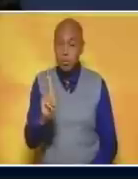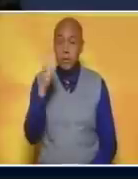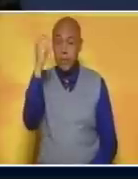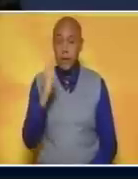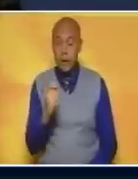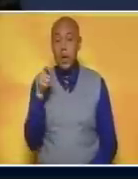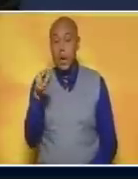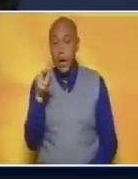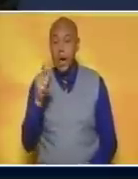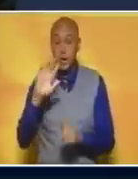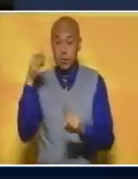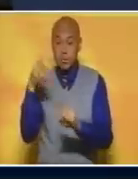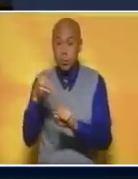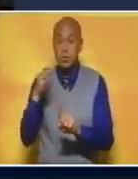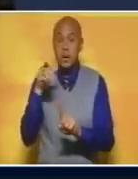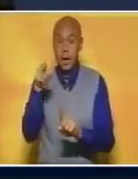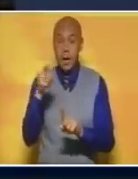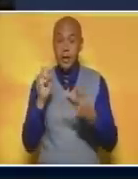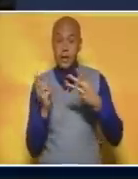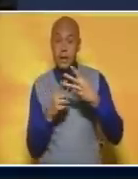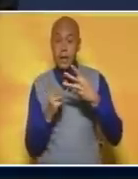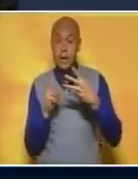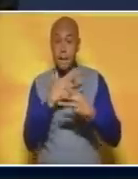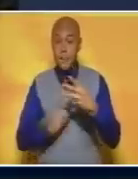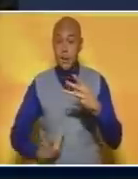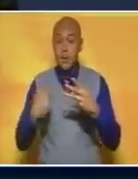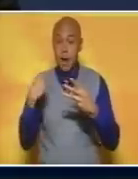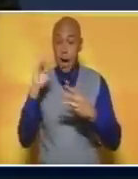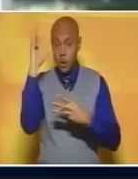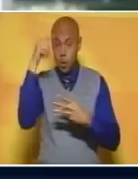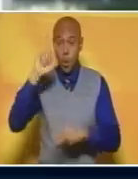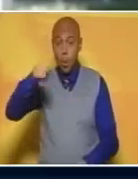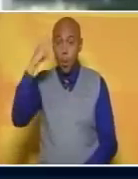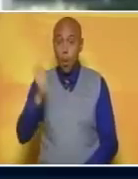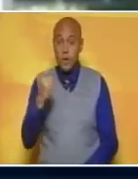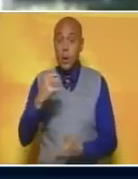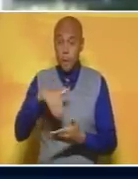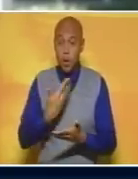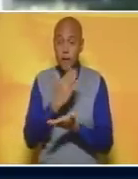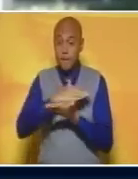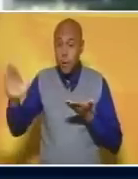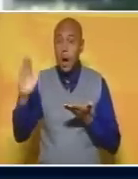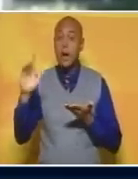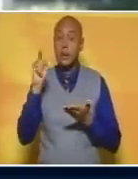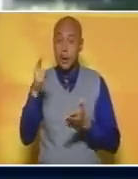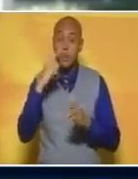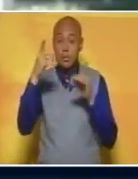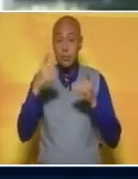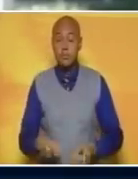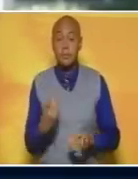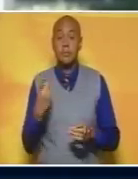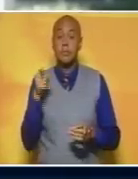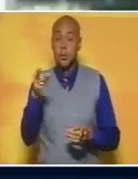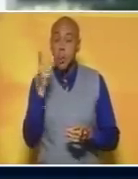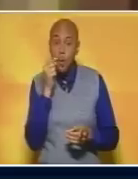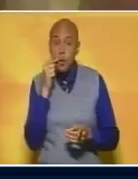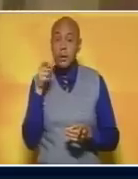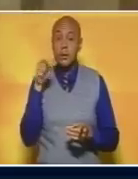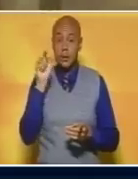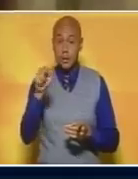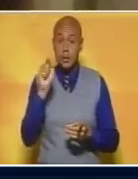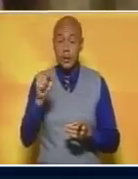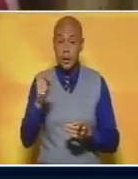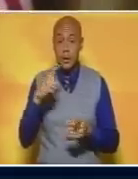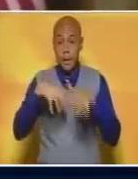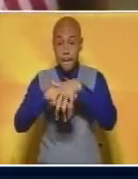proceso contra Trump, el tercer mandatario en afrontar un juicio de destitución, no acabe con una decisión contraria al mandatario ante